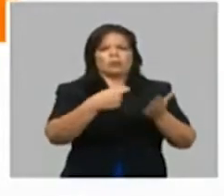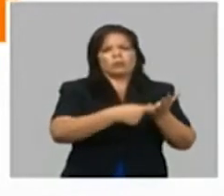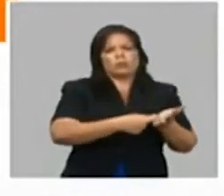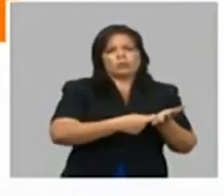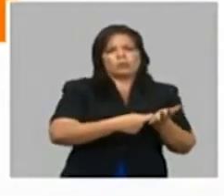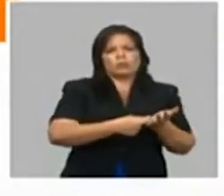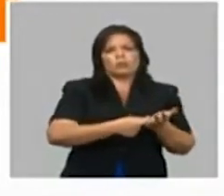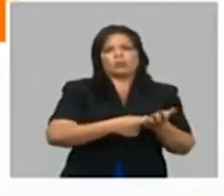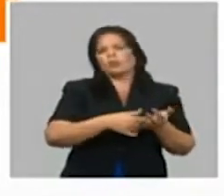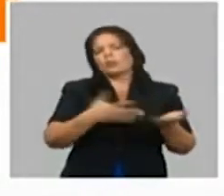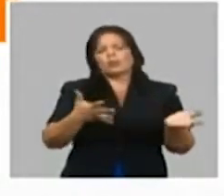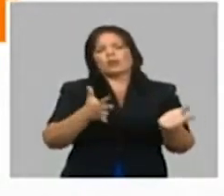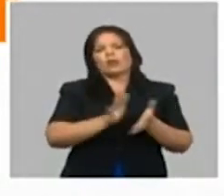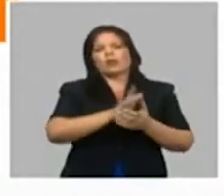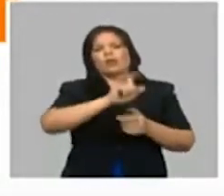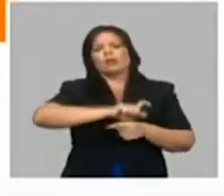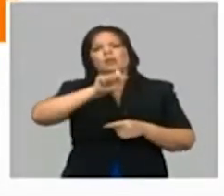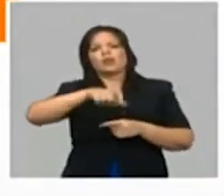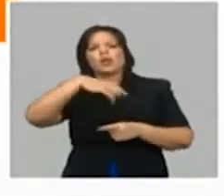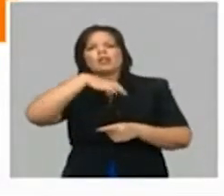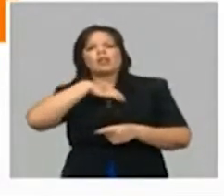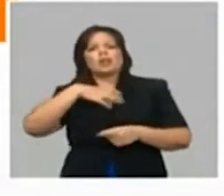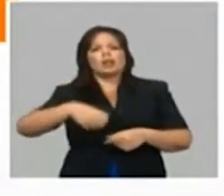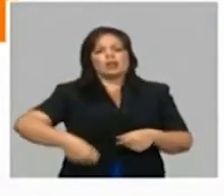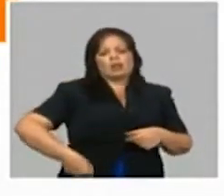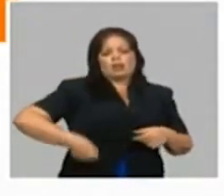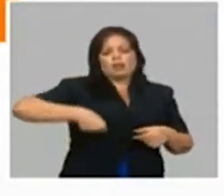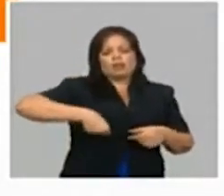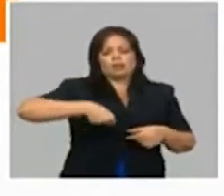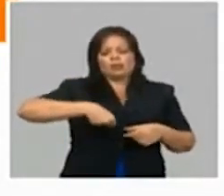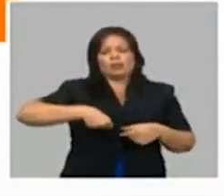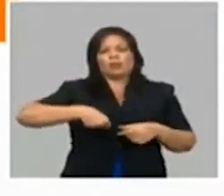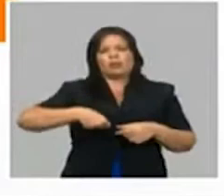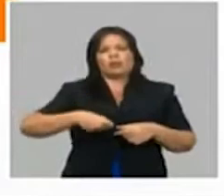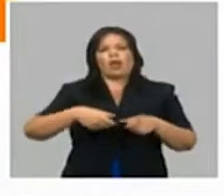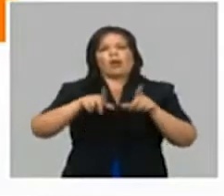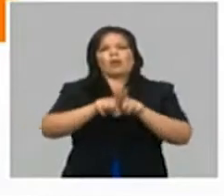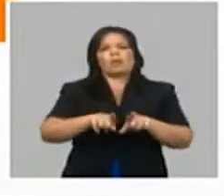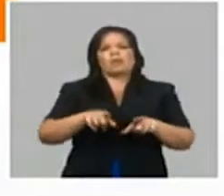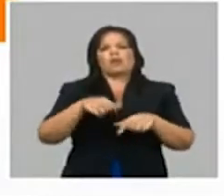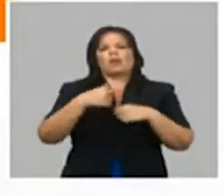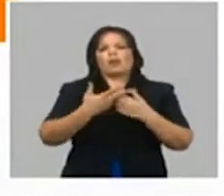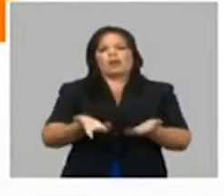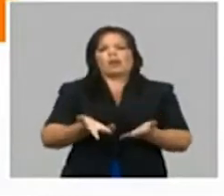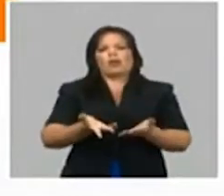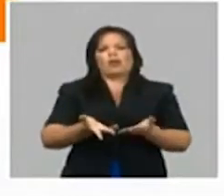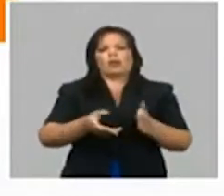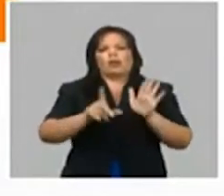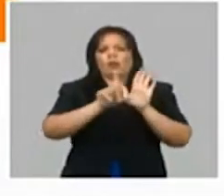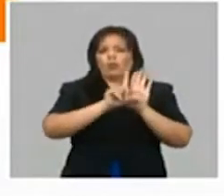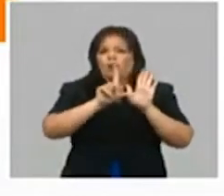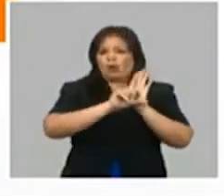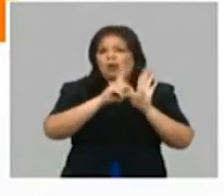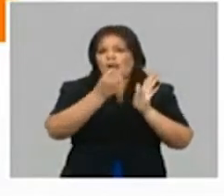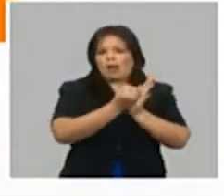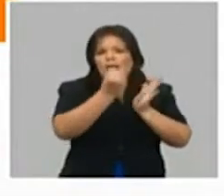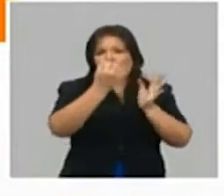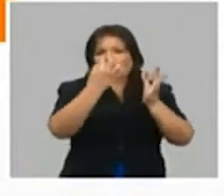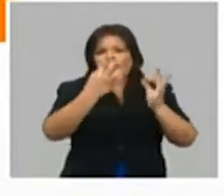las personas traen consigo como equipaje acompañado, como explicaba el ministro, lo que está establecido o está estableciendo